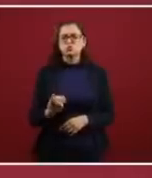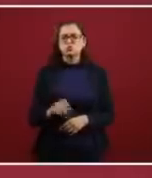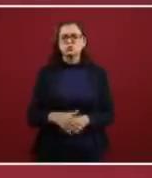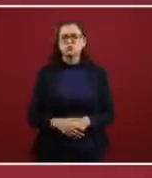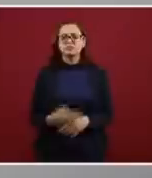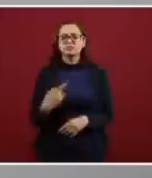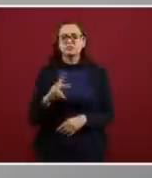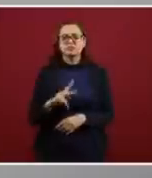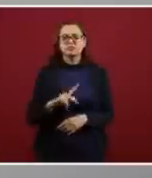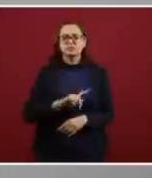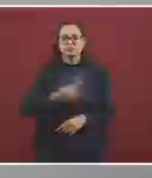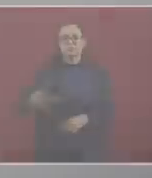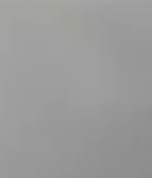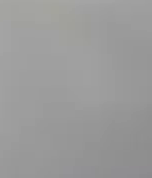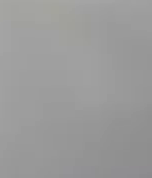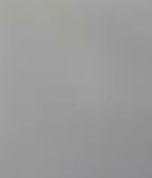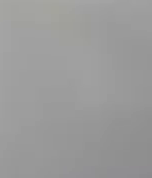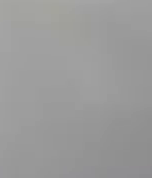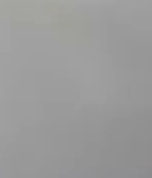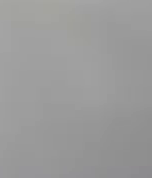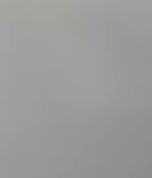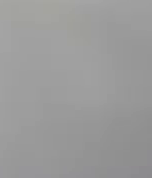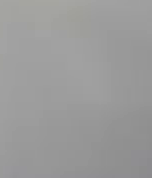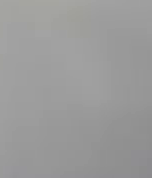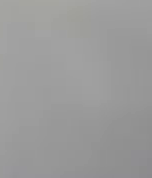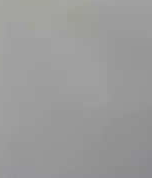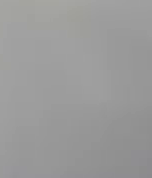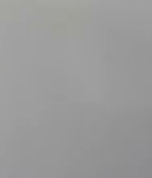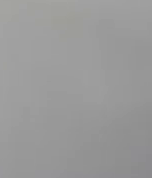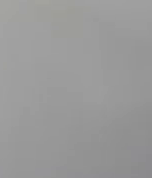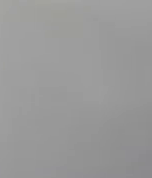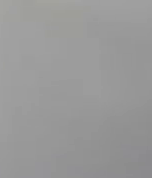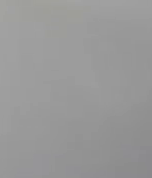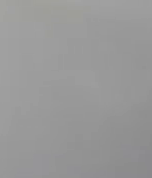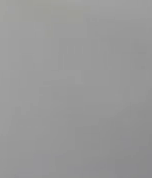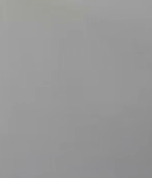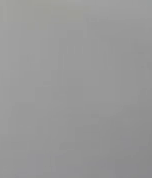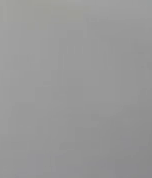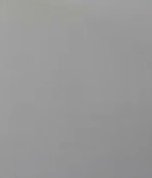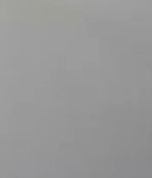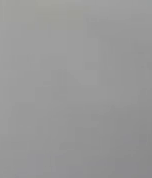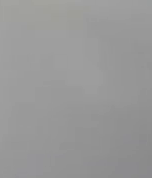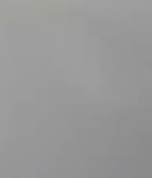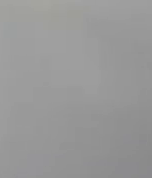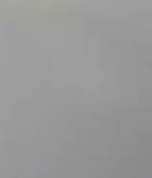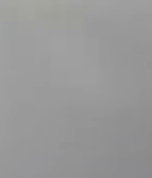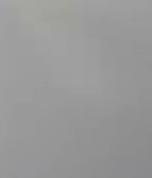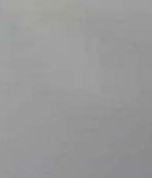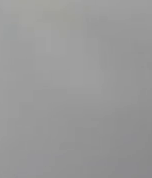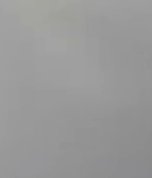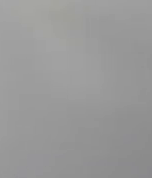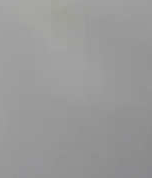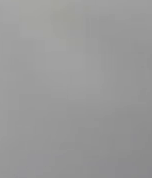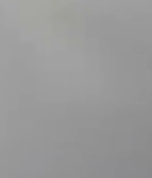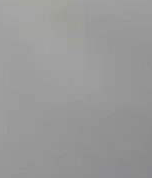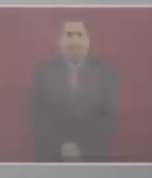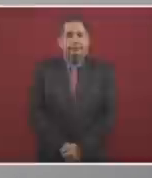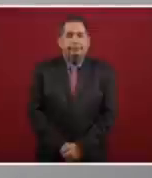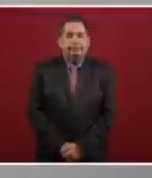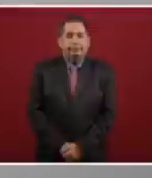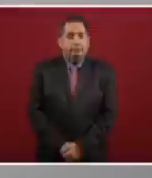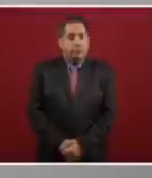pero al poco tiempo cambió de parecer y quiso seguir en la